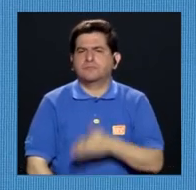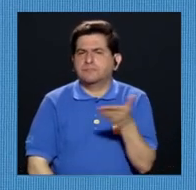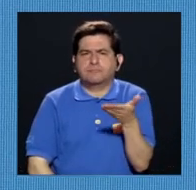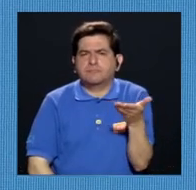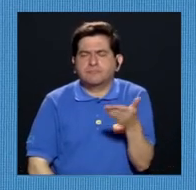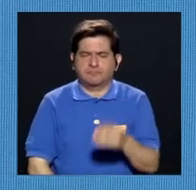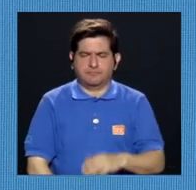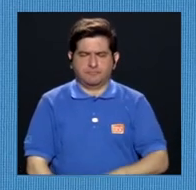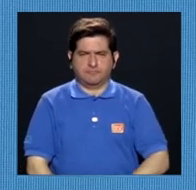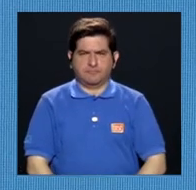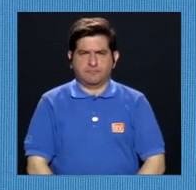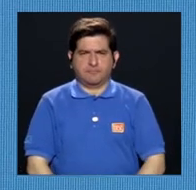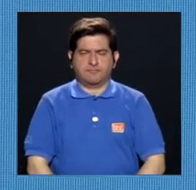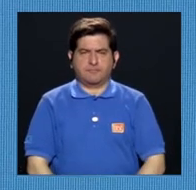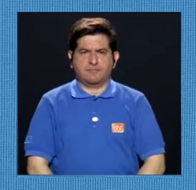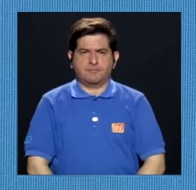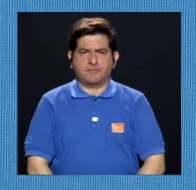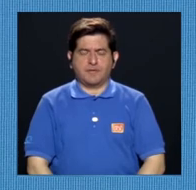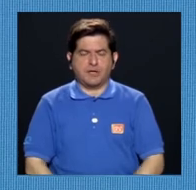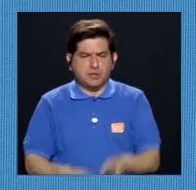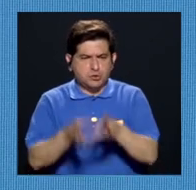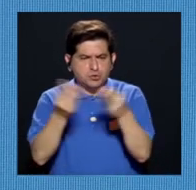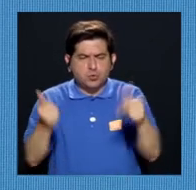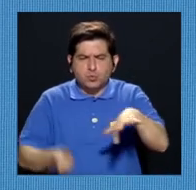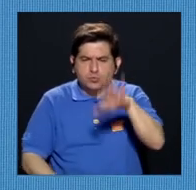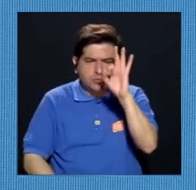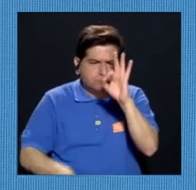por encontrar